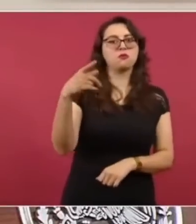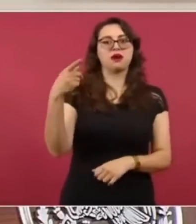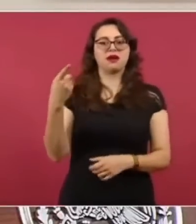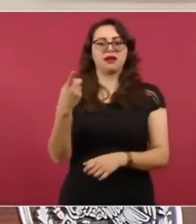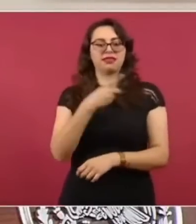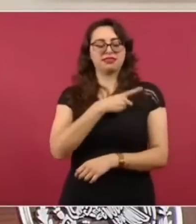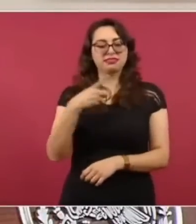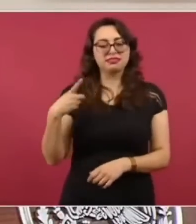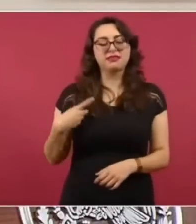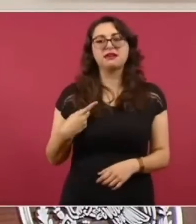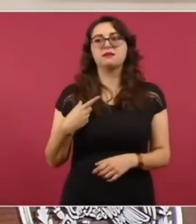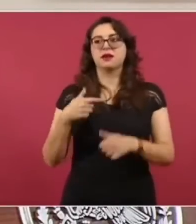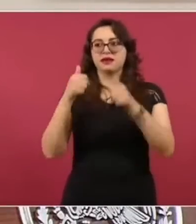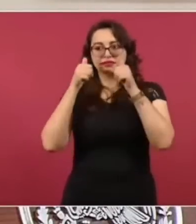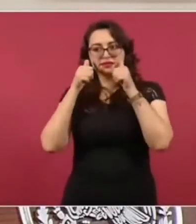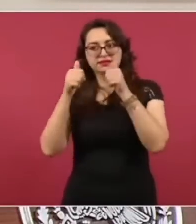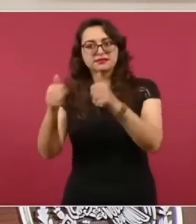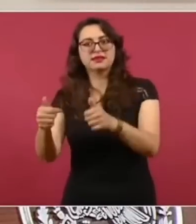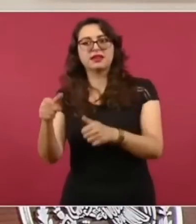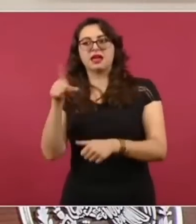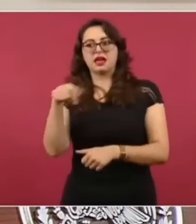sabio.